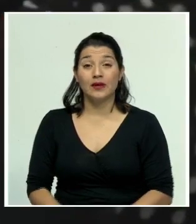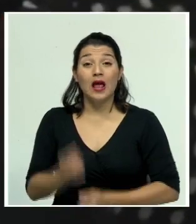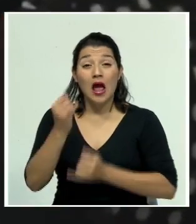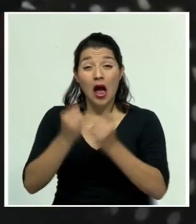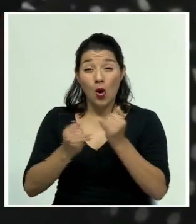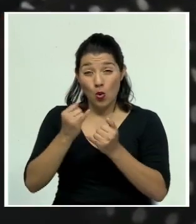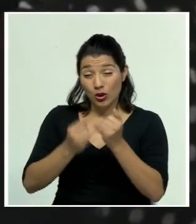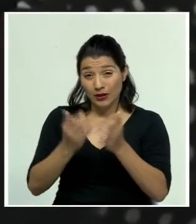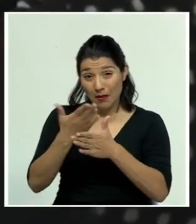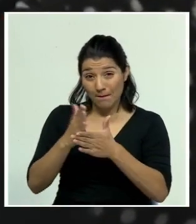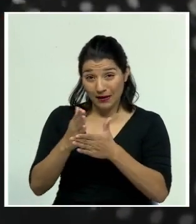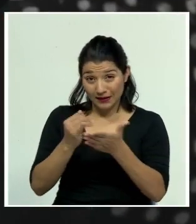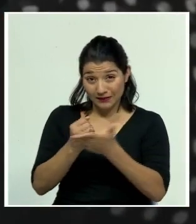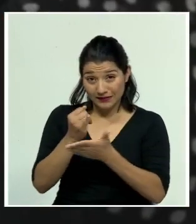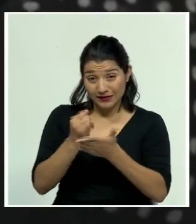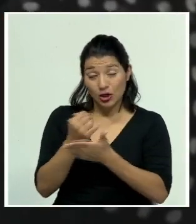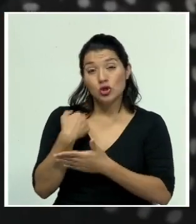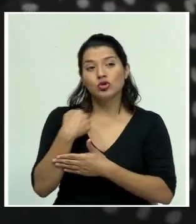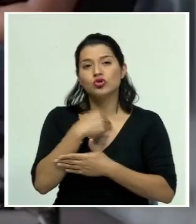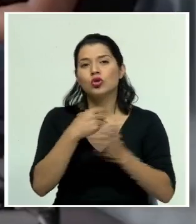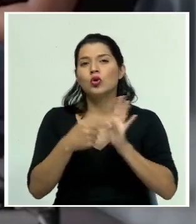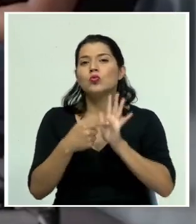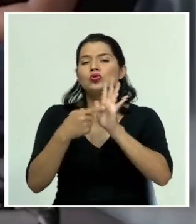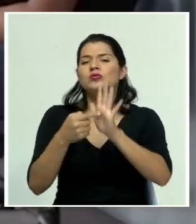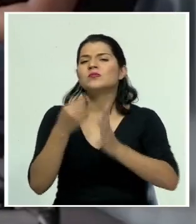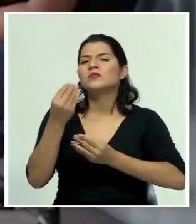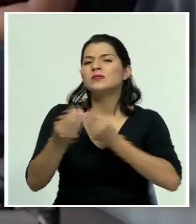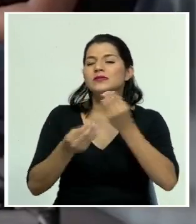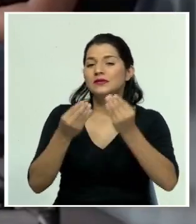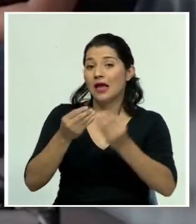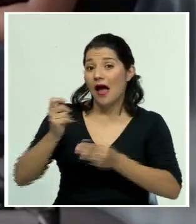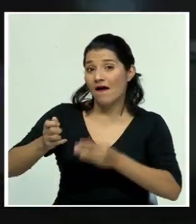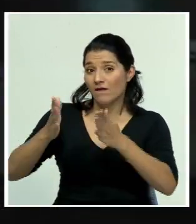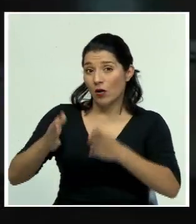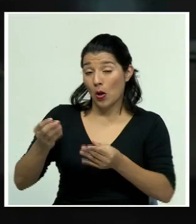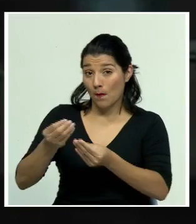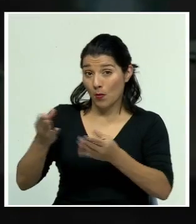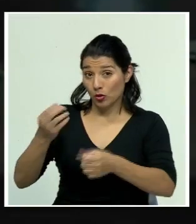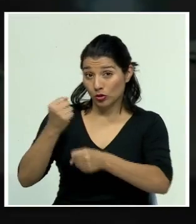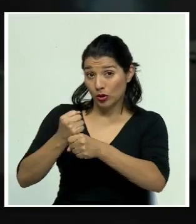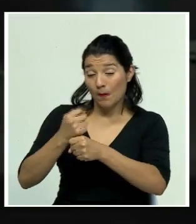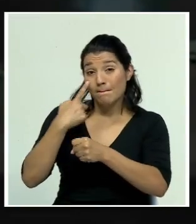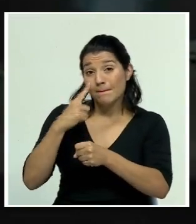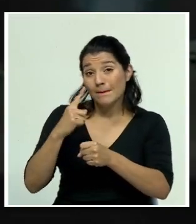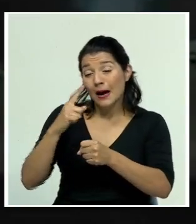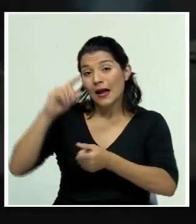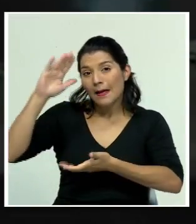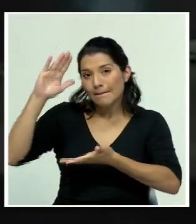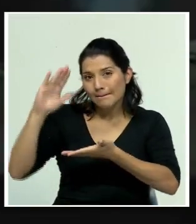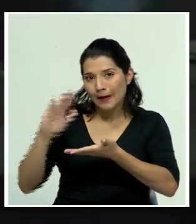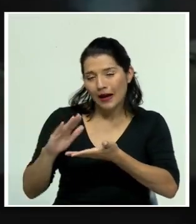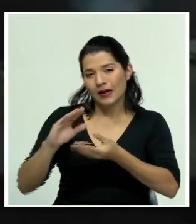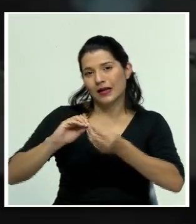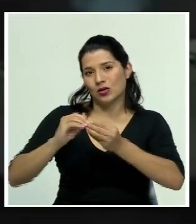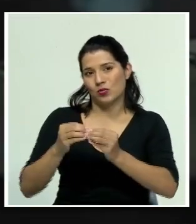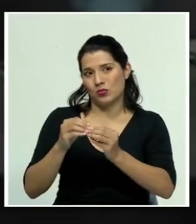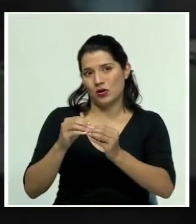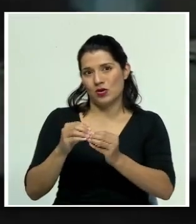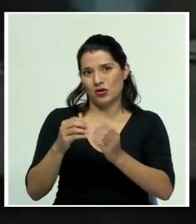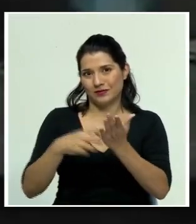próxima entrega de este reportaje abordaremos las medidas que ha tomado la Defensa Pública Laboral para bajar su circulante.